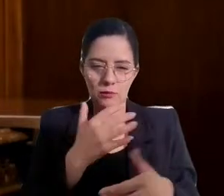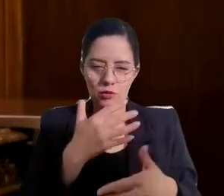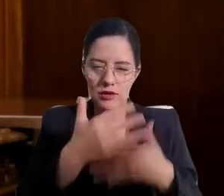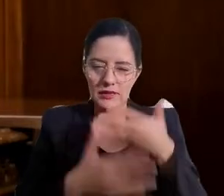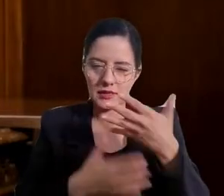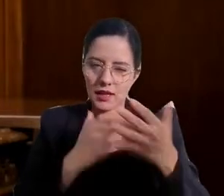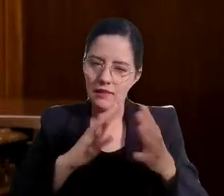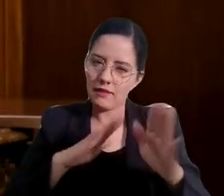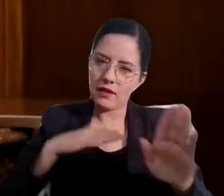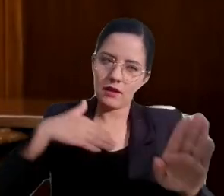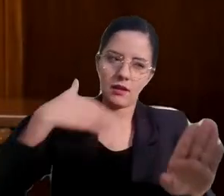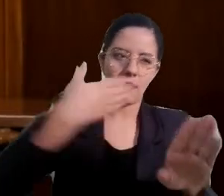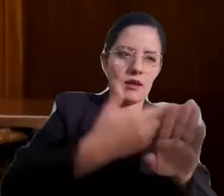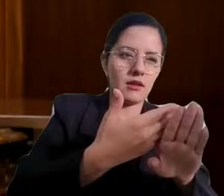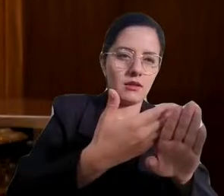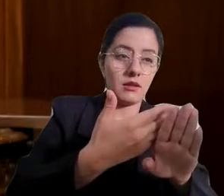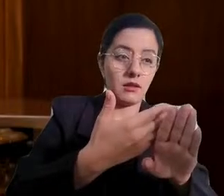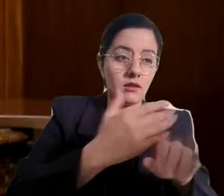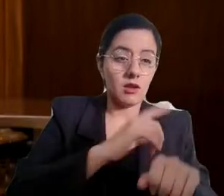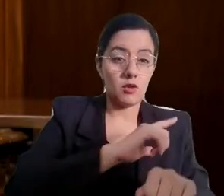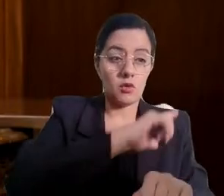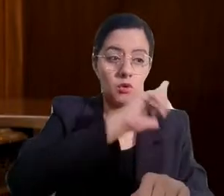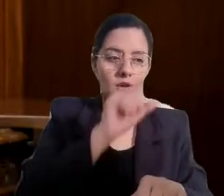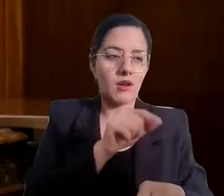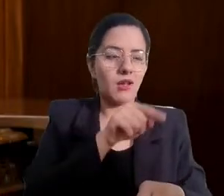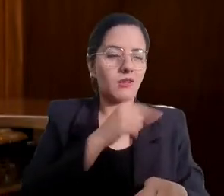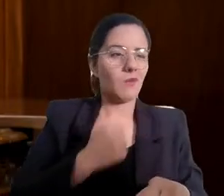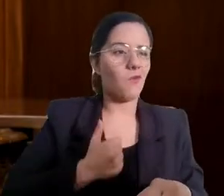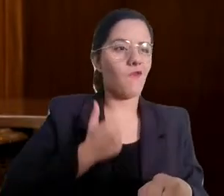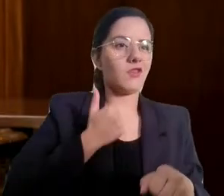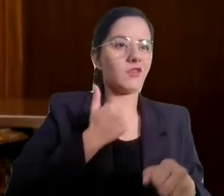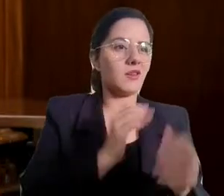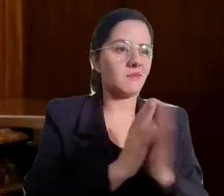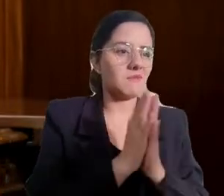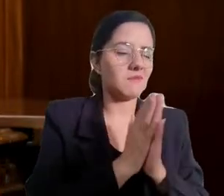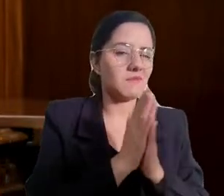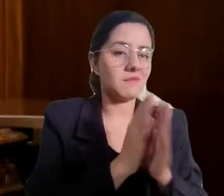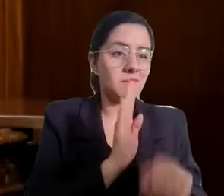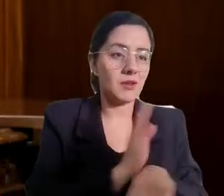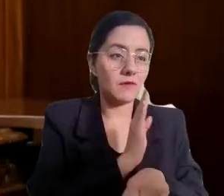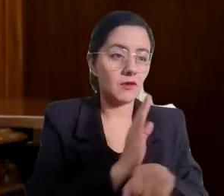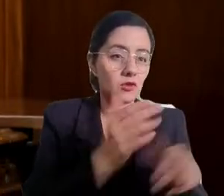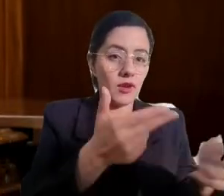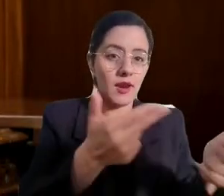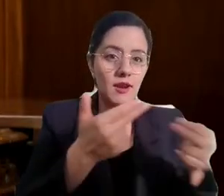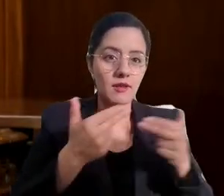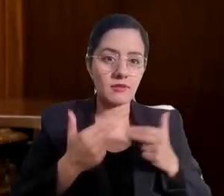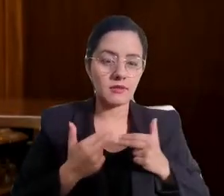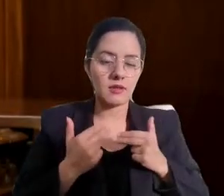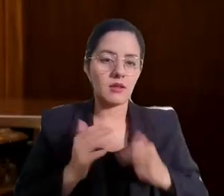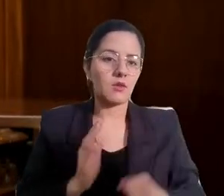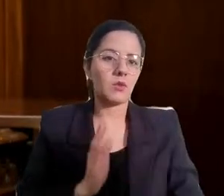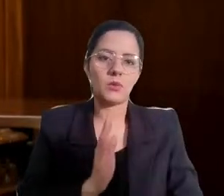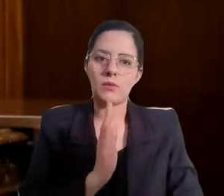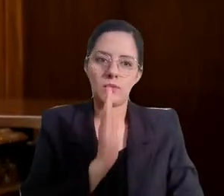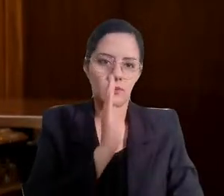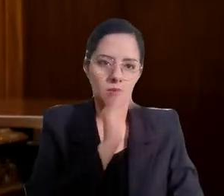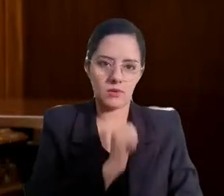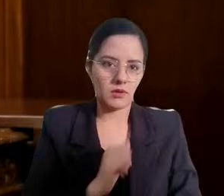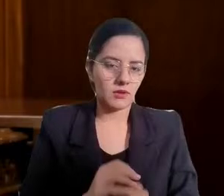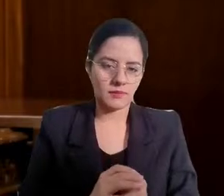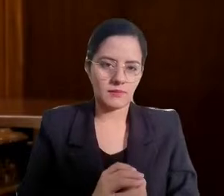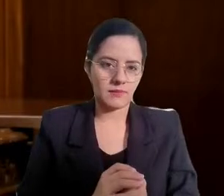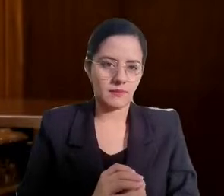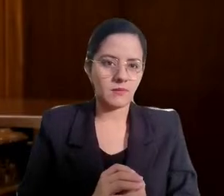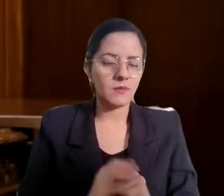acceder a la herencia de su víctima, ya que contraviene un principio elemental del derecho.